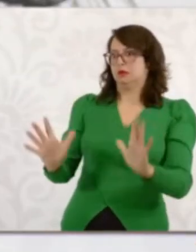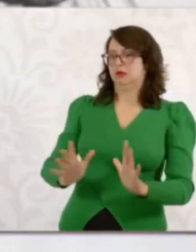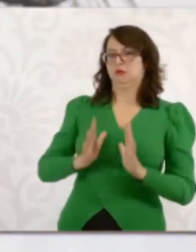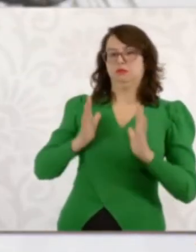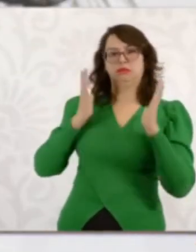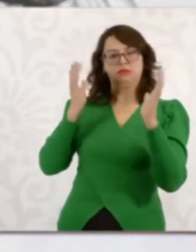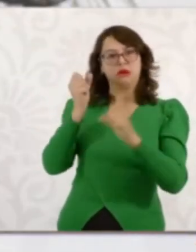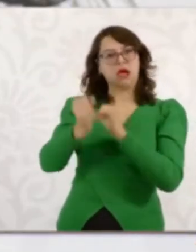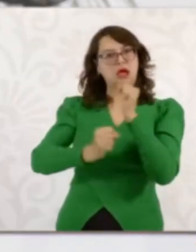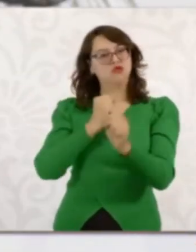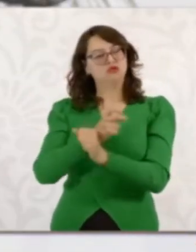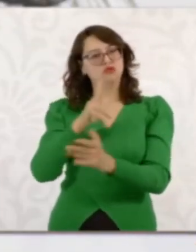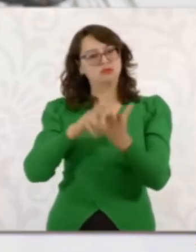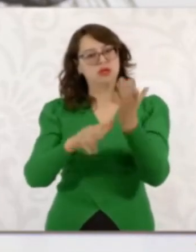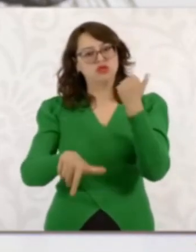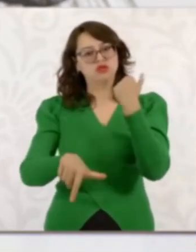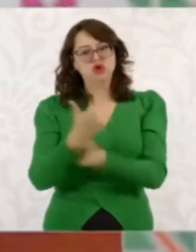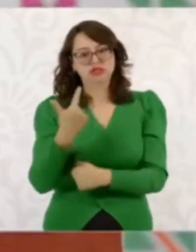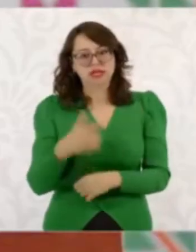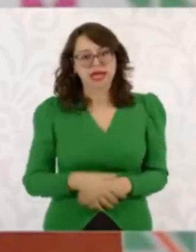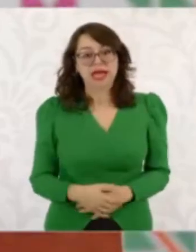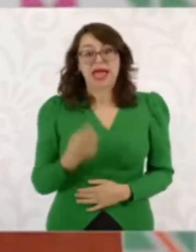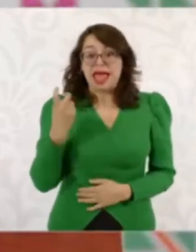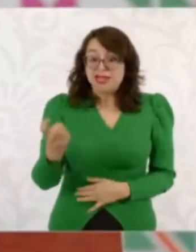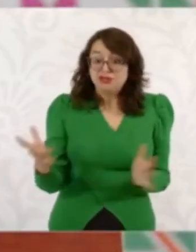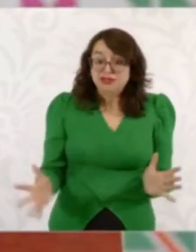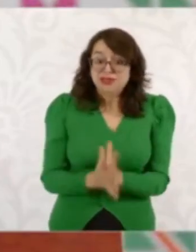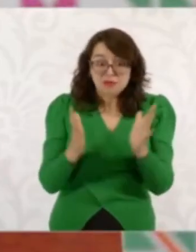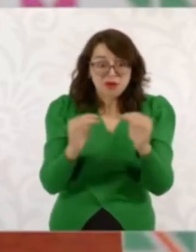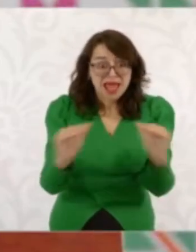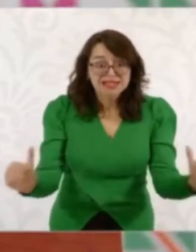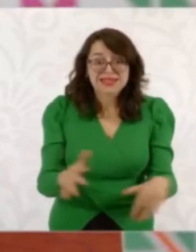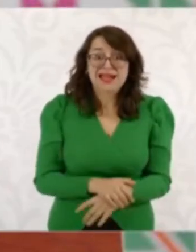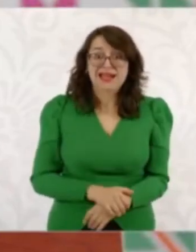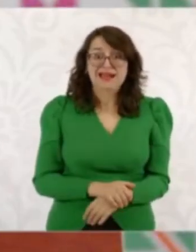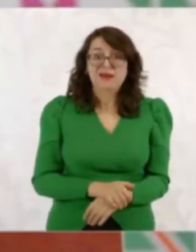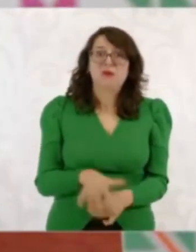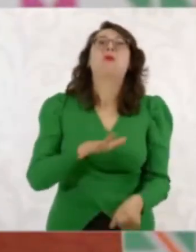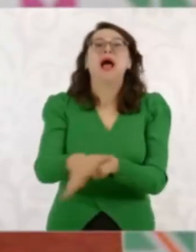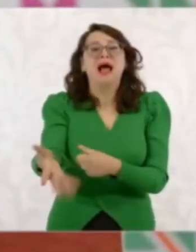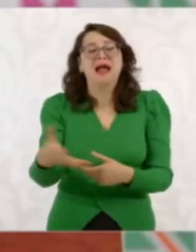del 2012. ¿Cuál democracia?